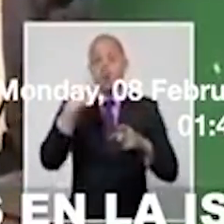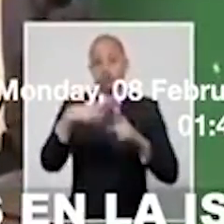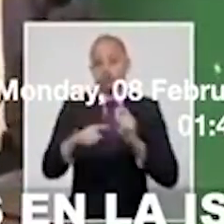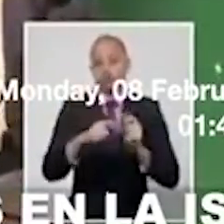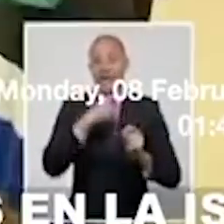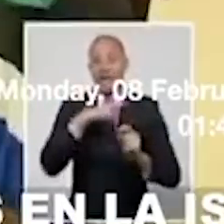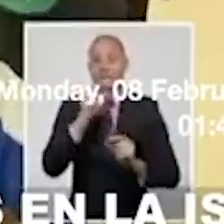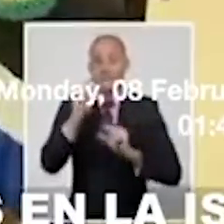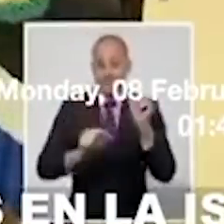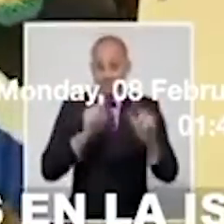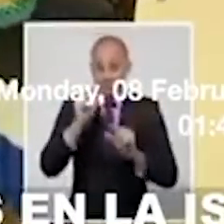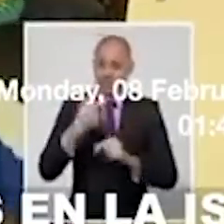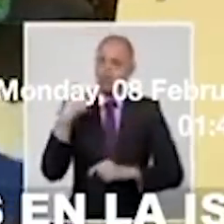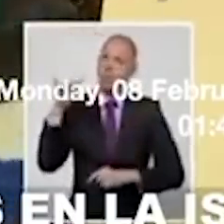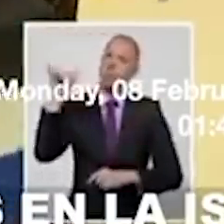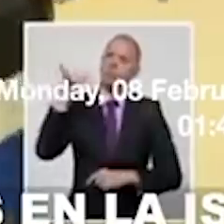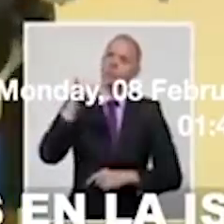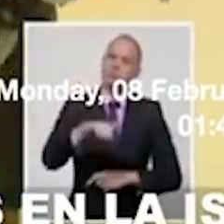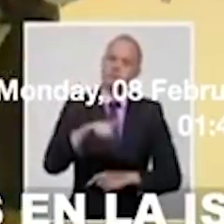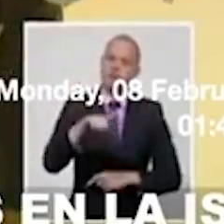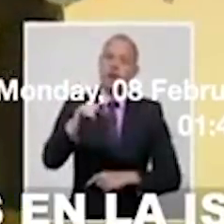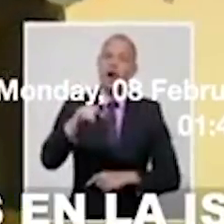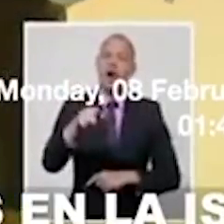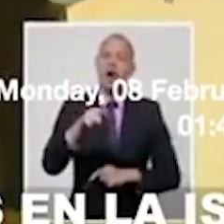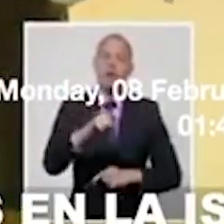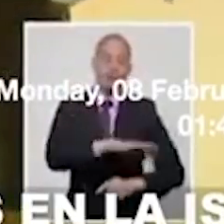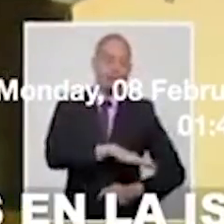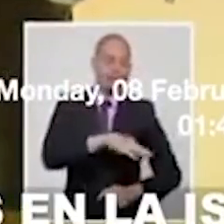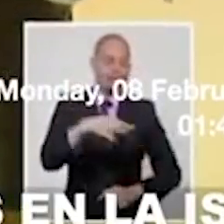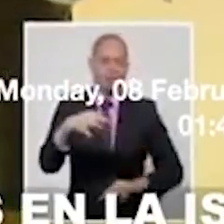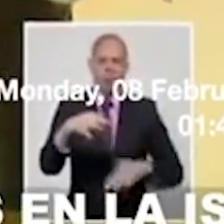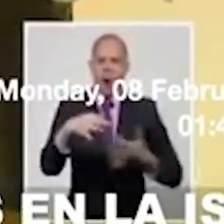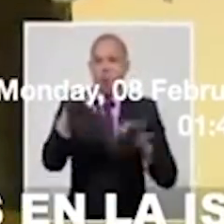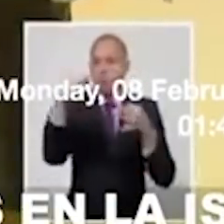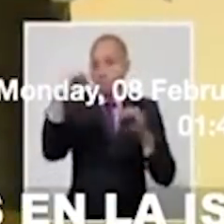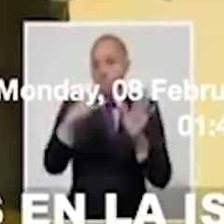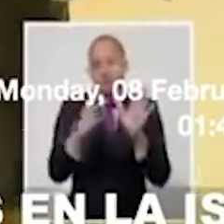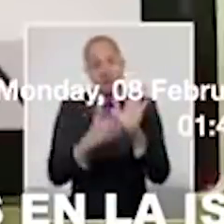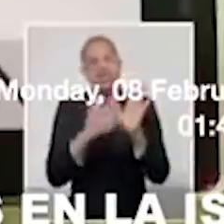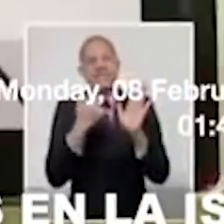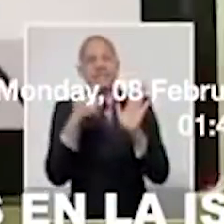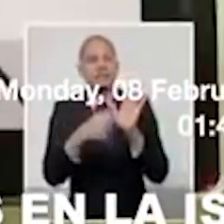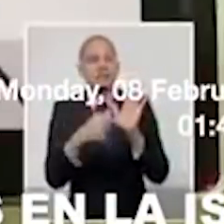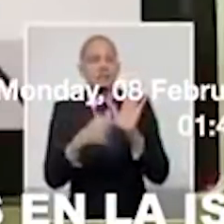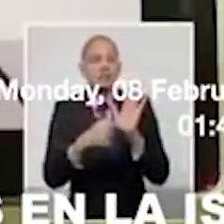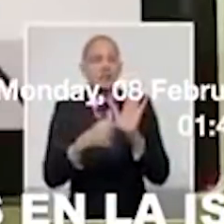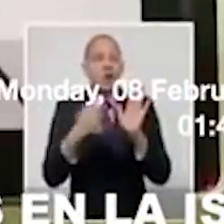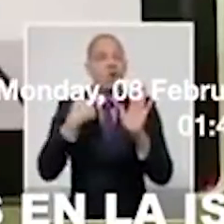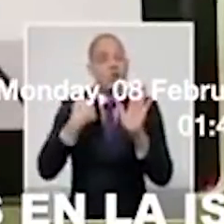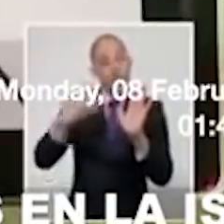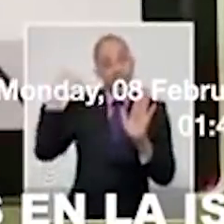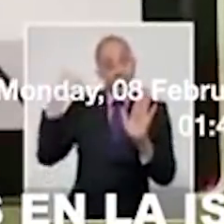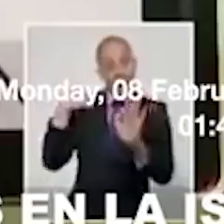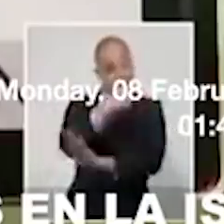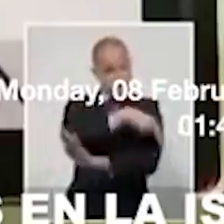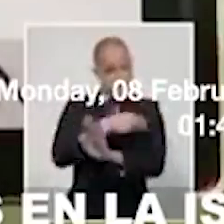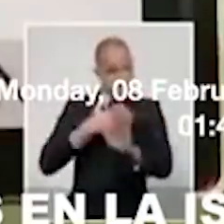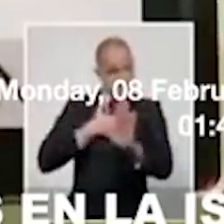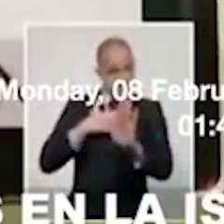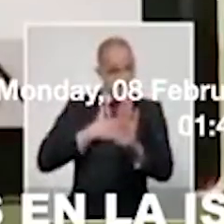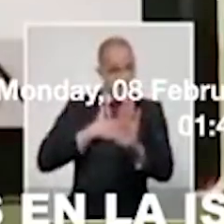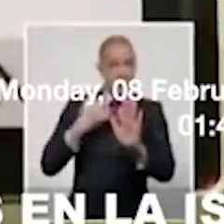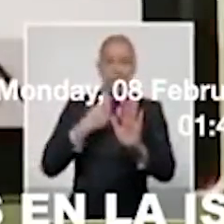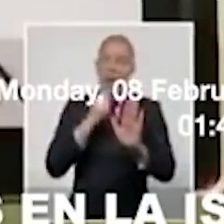extremas a partir de este 6 de febrero el régimen cubano anunció que todo viajero internacional que llega a la isla tiene que estar en un proceso de cuarentena y